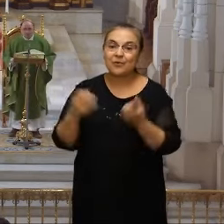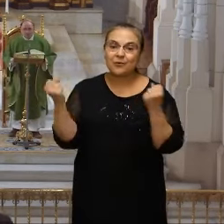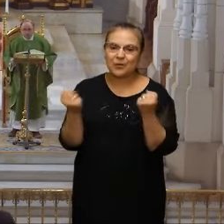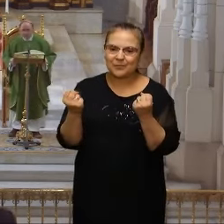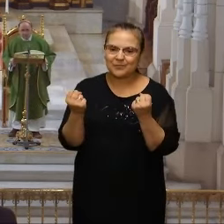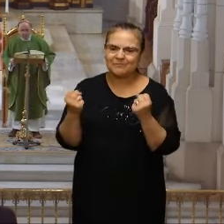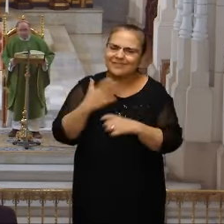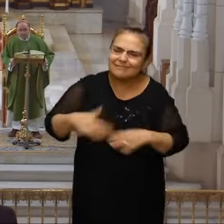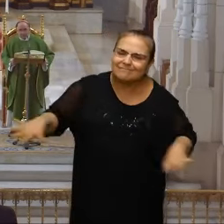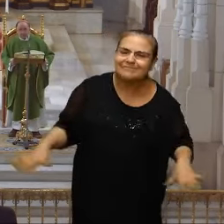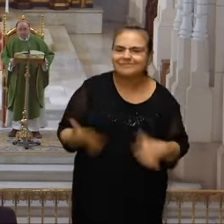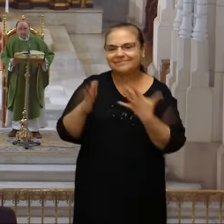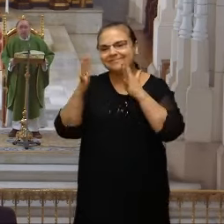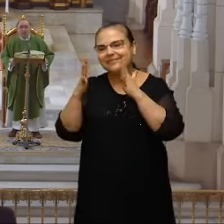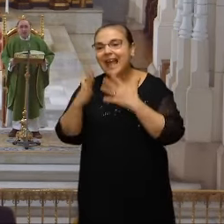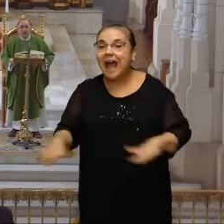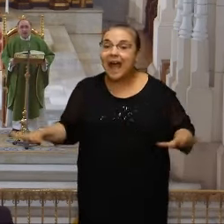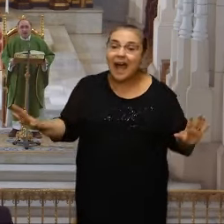Aleluya.